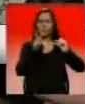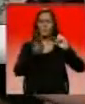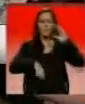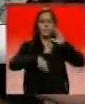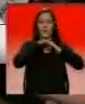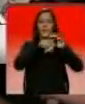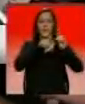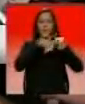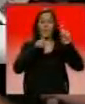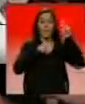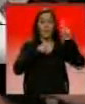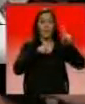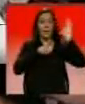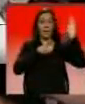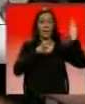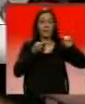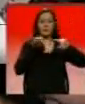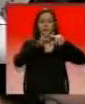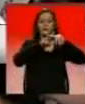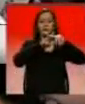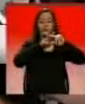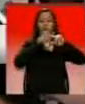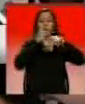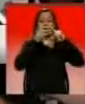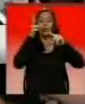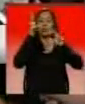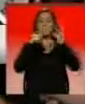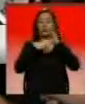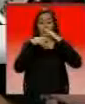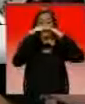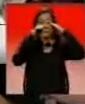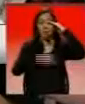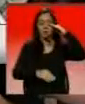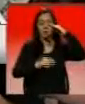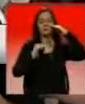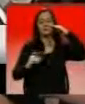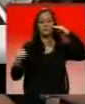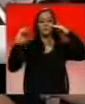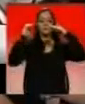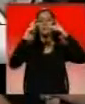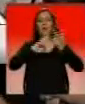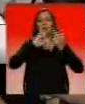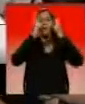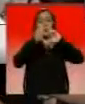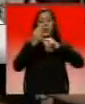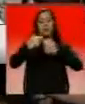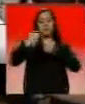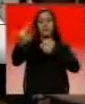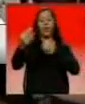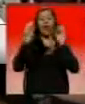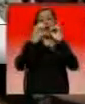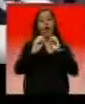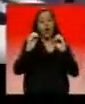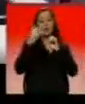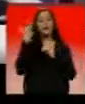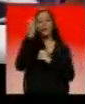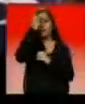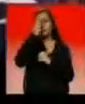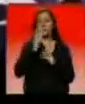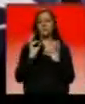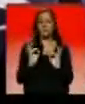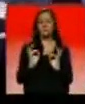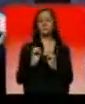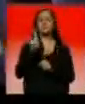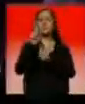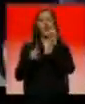pero desde 1.500 hasta $2,000, menos de $2,000 de pensión, ya sea los que se vayan a retirar en adelante o los que están recibiendo. Oficiales y